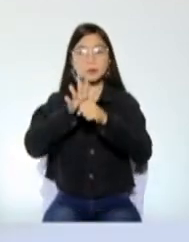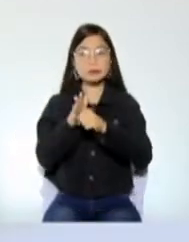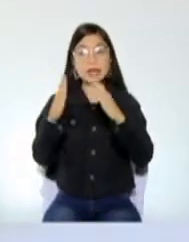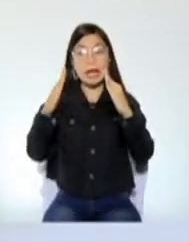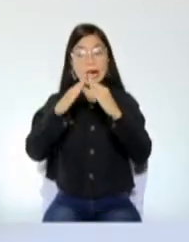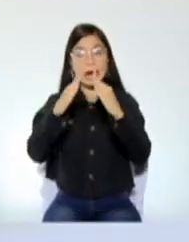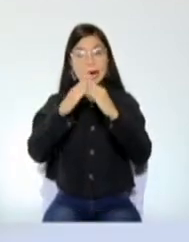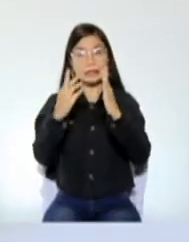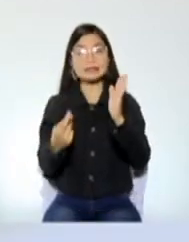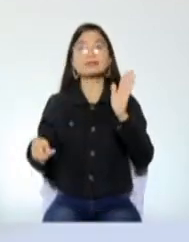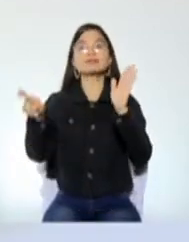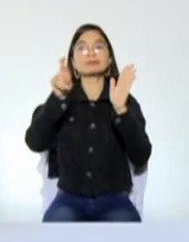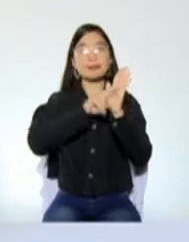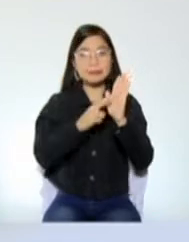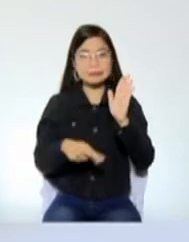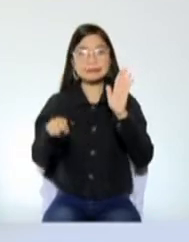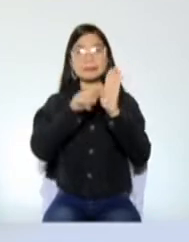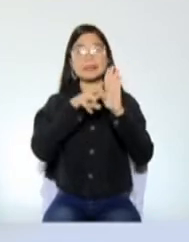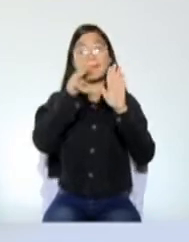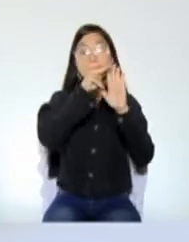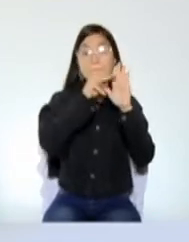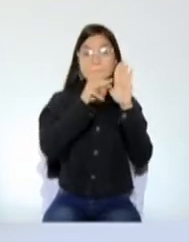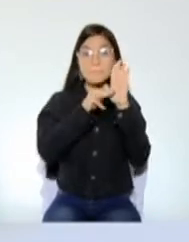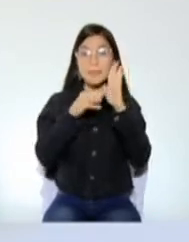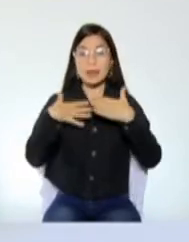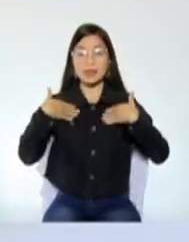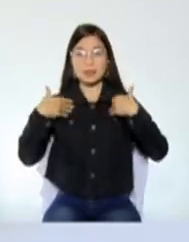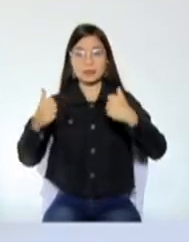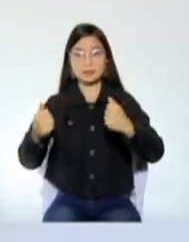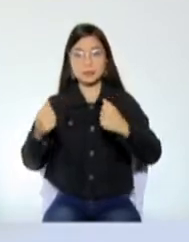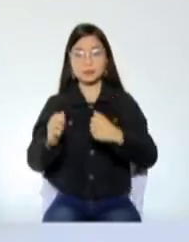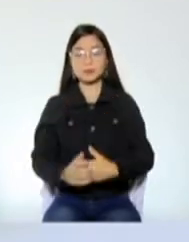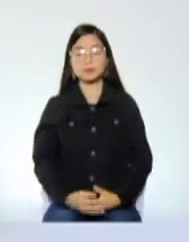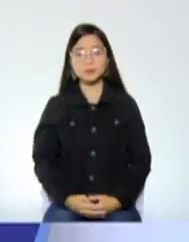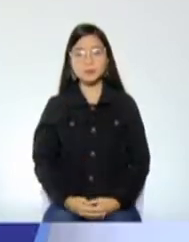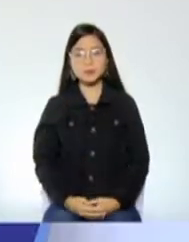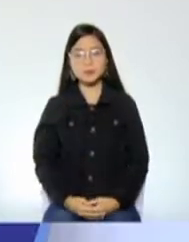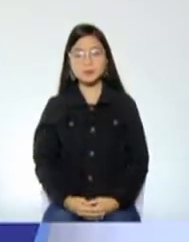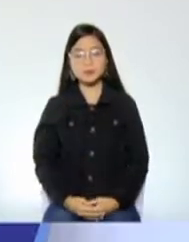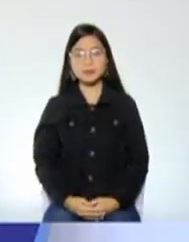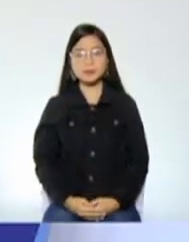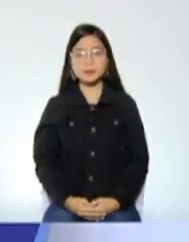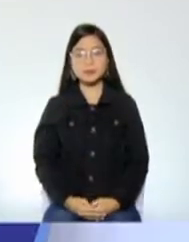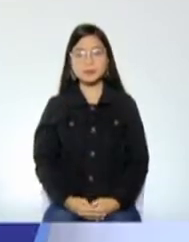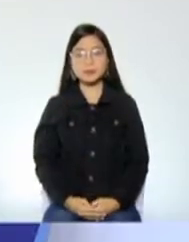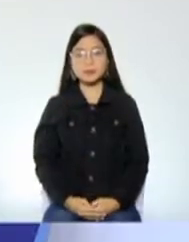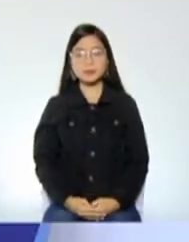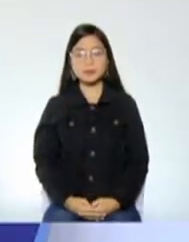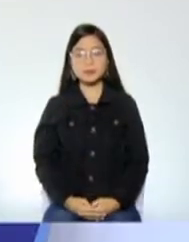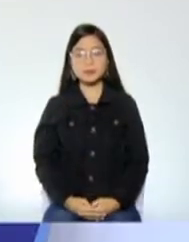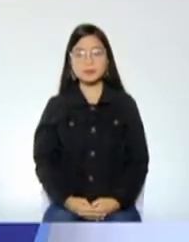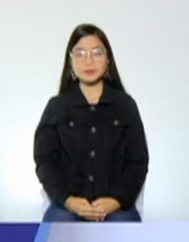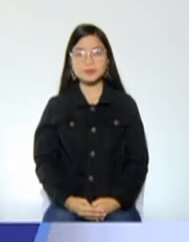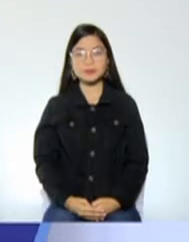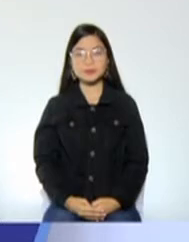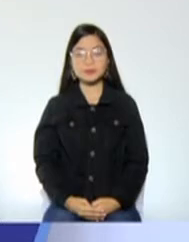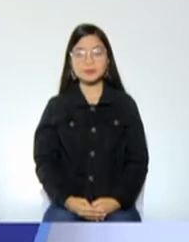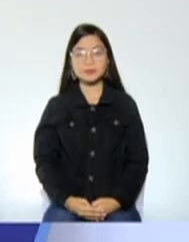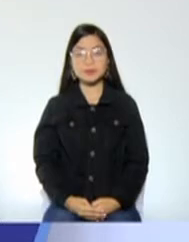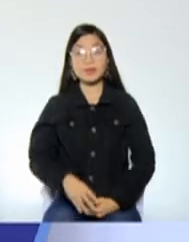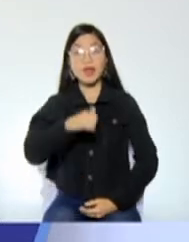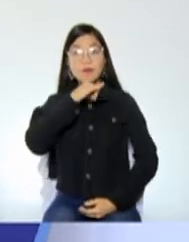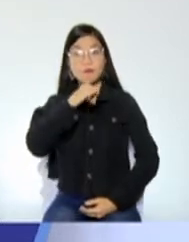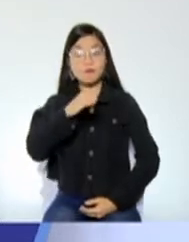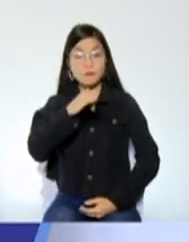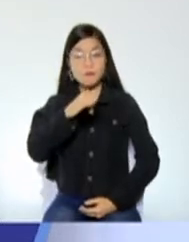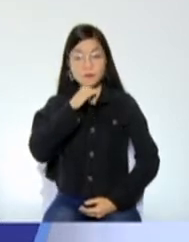a reforzar todas y cada una de las medidas de bioseguridad. Y paso por acá rápidamente para